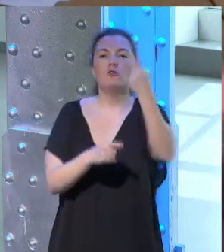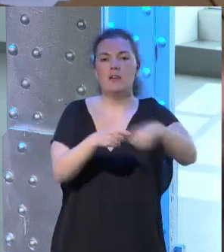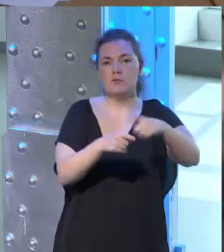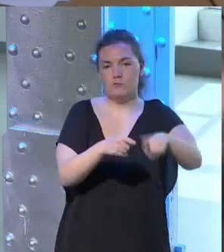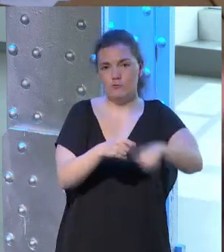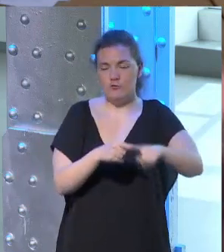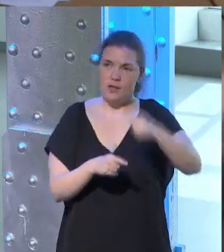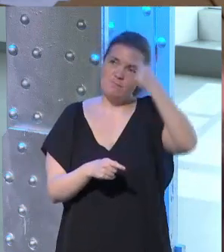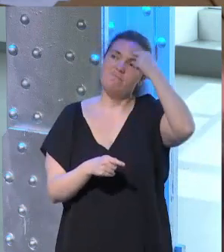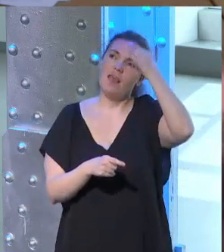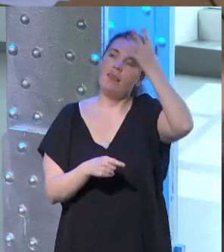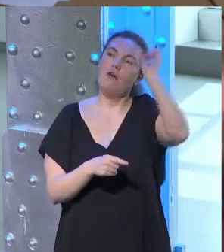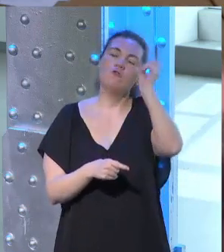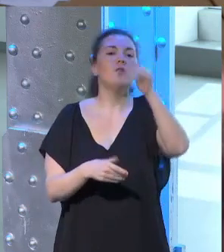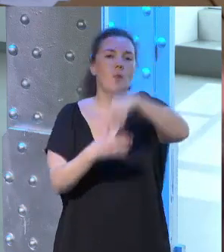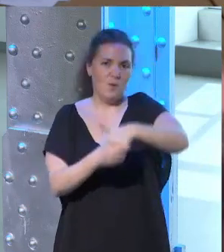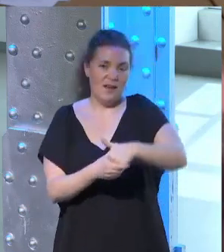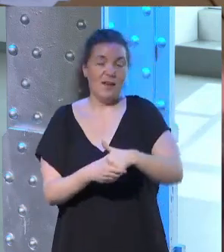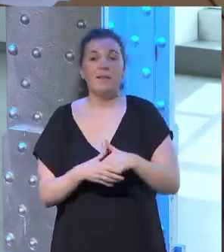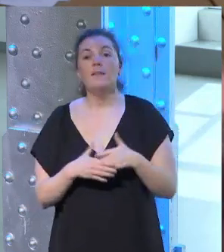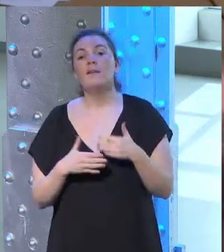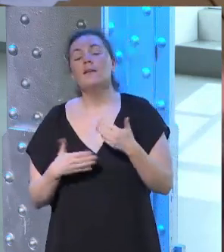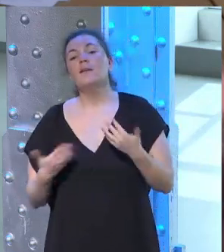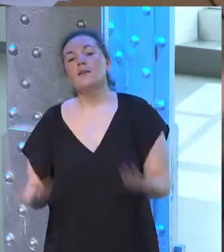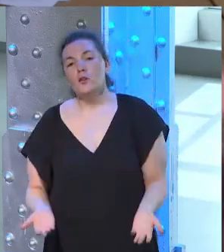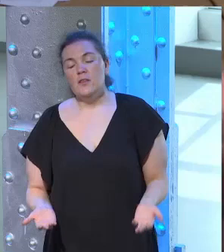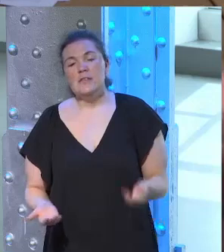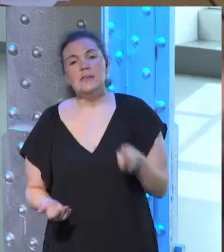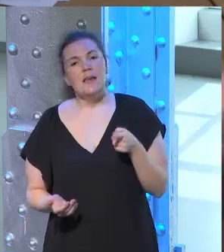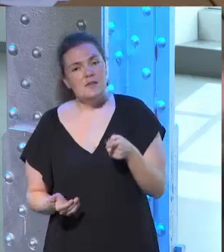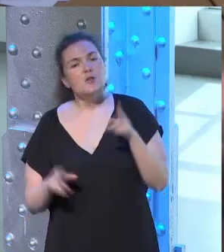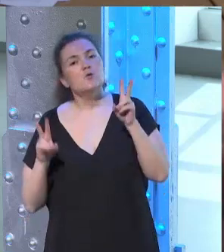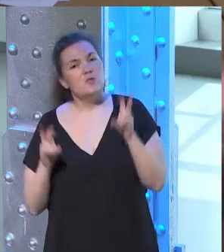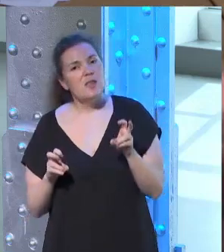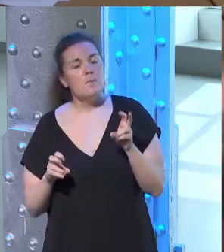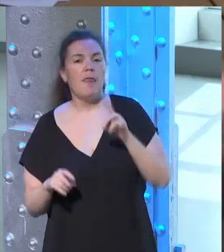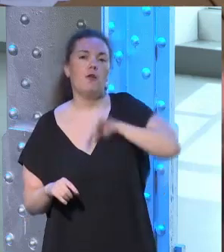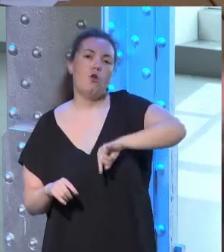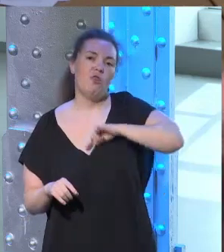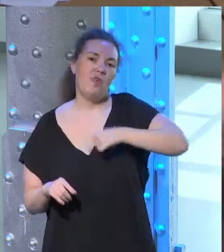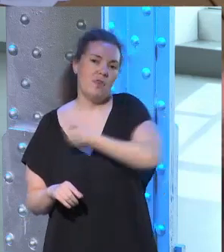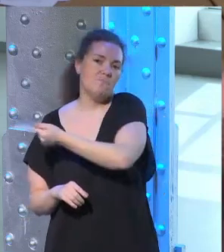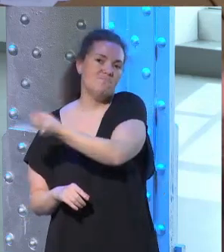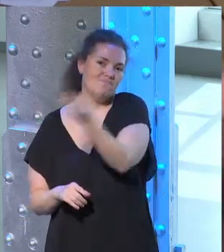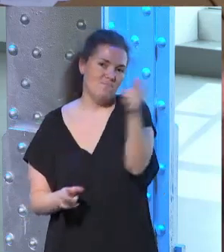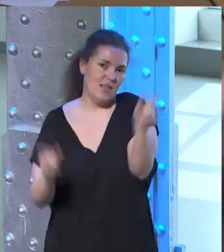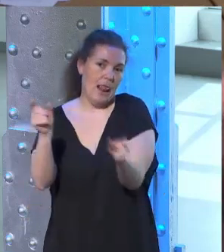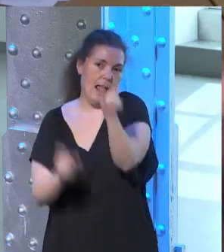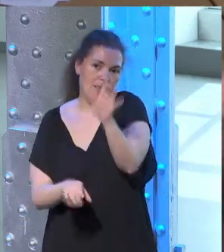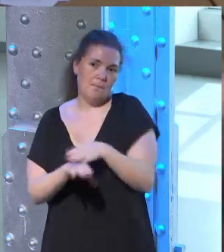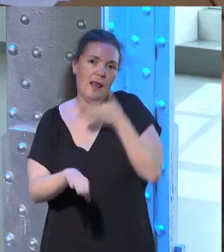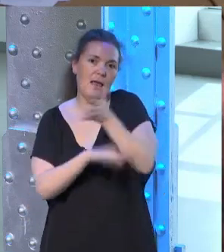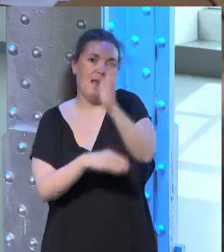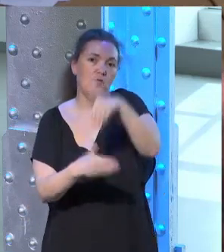la gente vota con otras cosas en la cabeza. Y entonces, esto también es un tema de conciencia de la gente y también a la hora de votar,